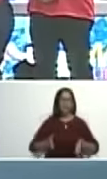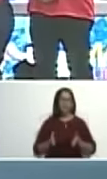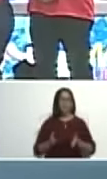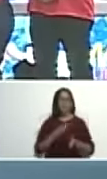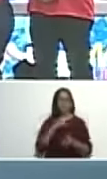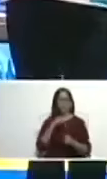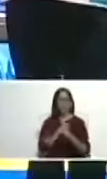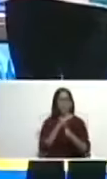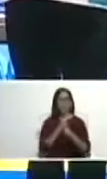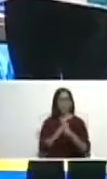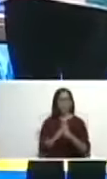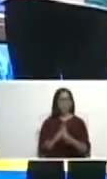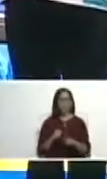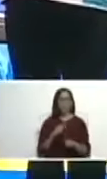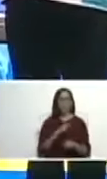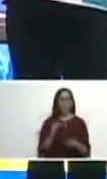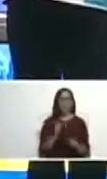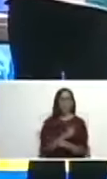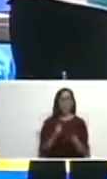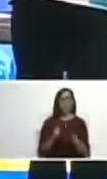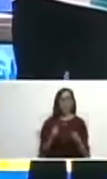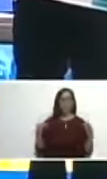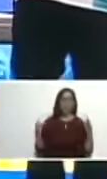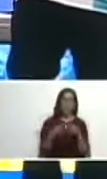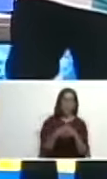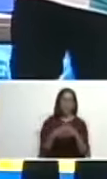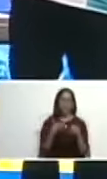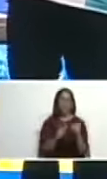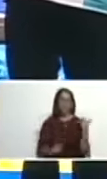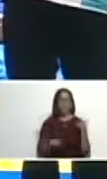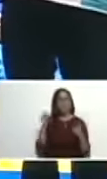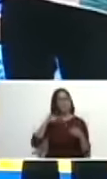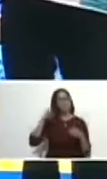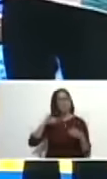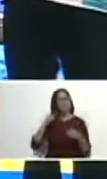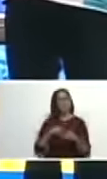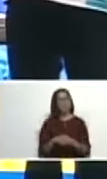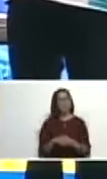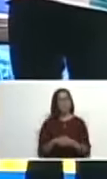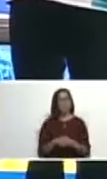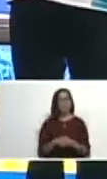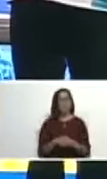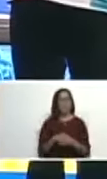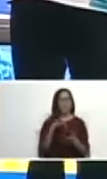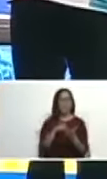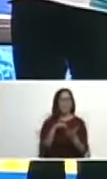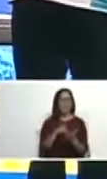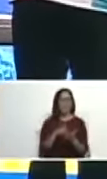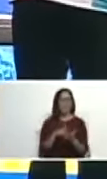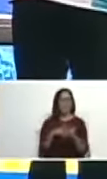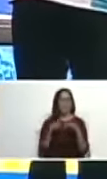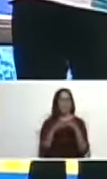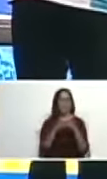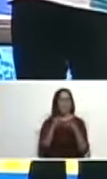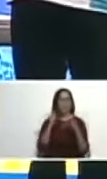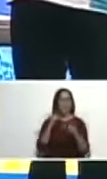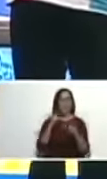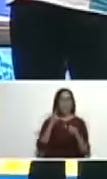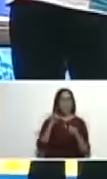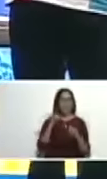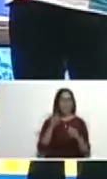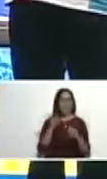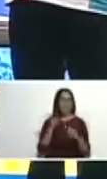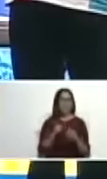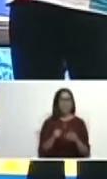trabajadoras y que no termina de consolidarse, presidente, y necesitamos... acá en presencia del compatriota bolivariano Alexis Corredor y